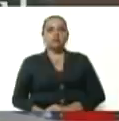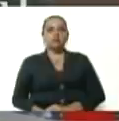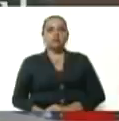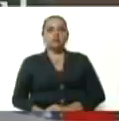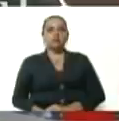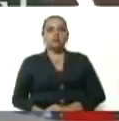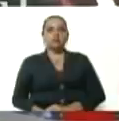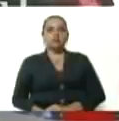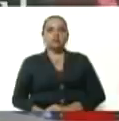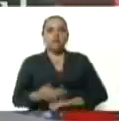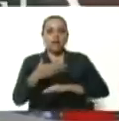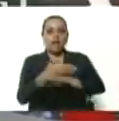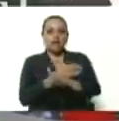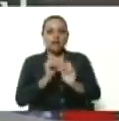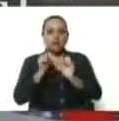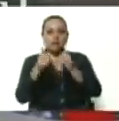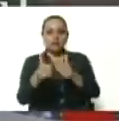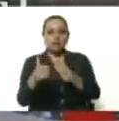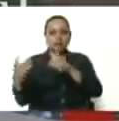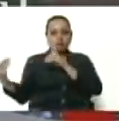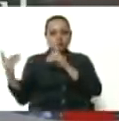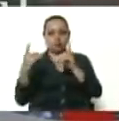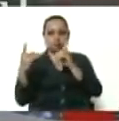Antes de iniciar esta conversación,